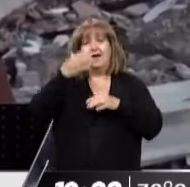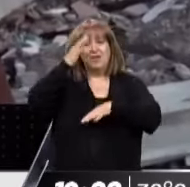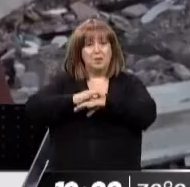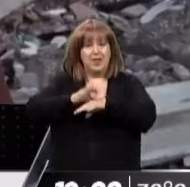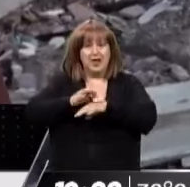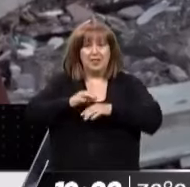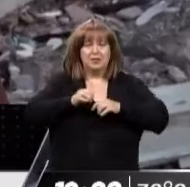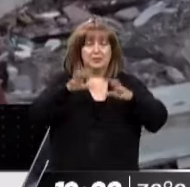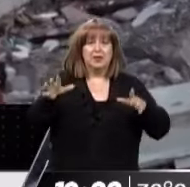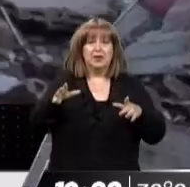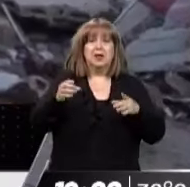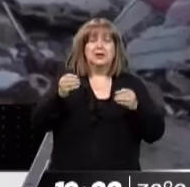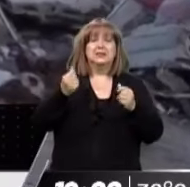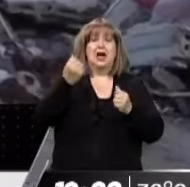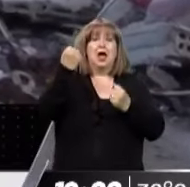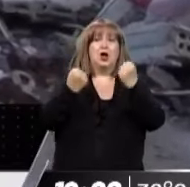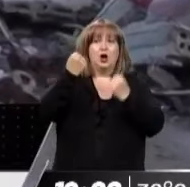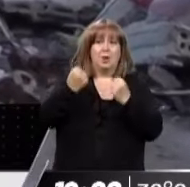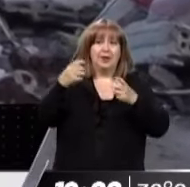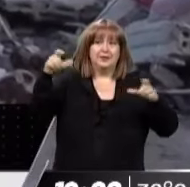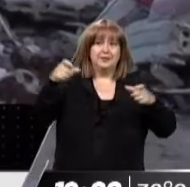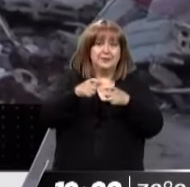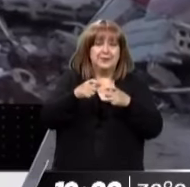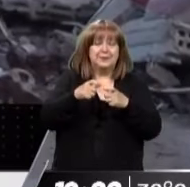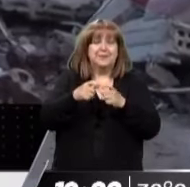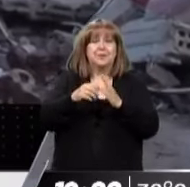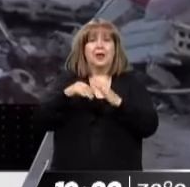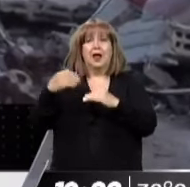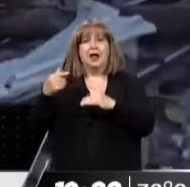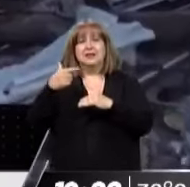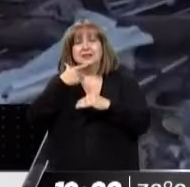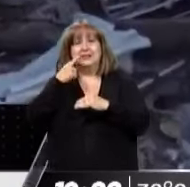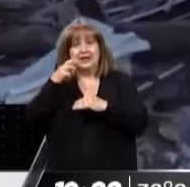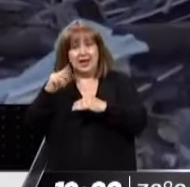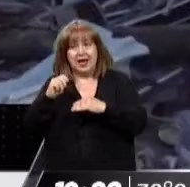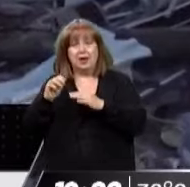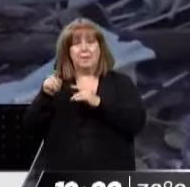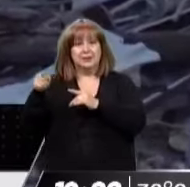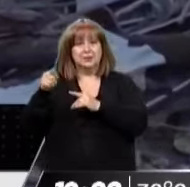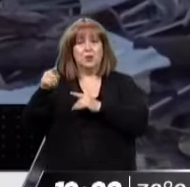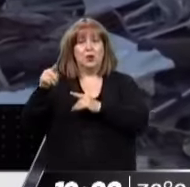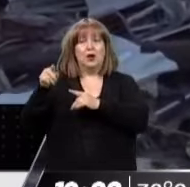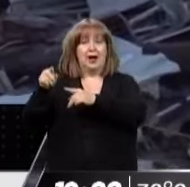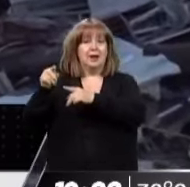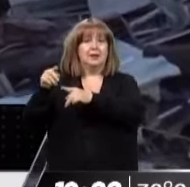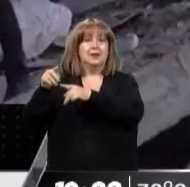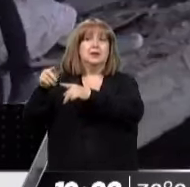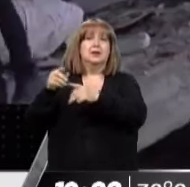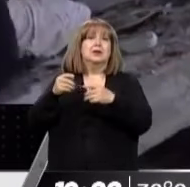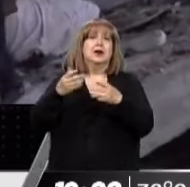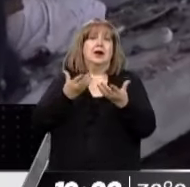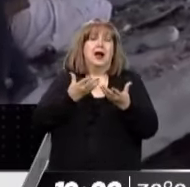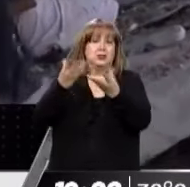Hasta este jueves, el noroeste de Siria, controlado por los rebeldes, recibió su primer convoy de ayuda internacional a través del único